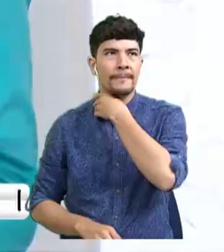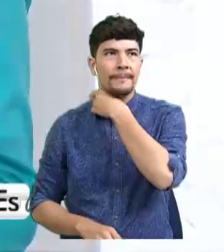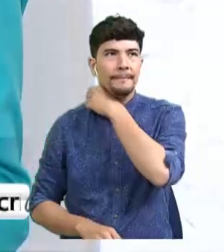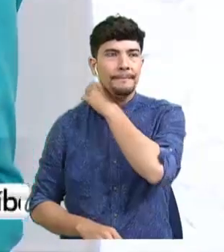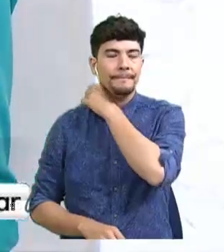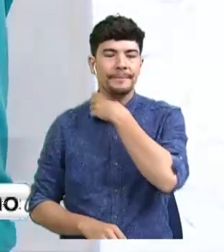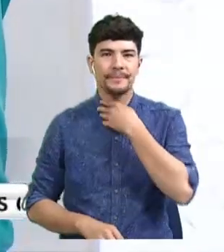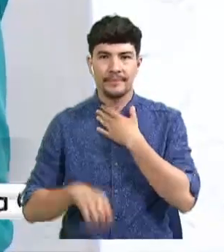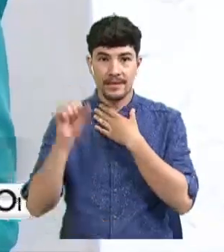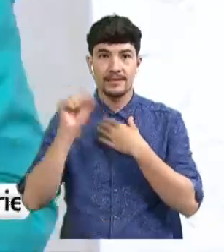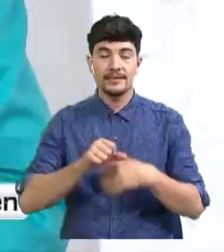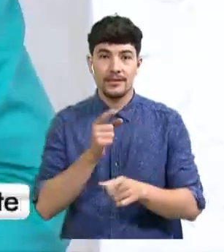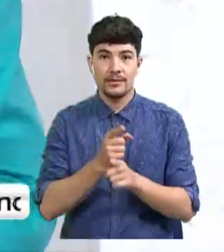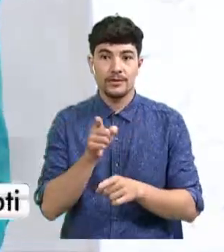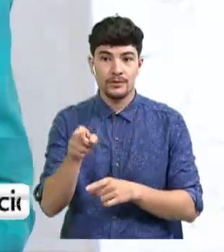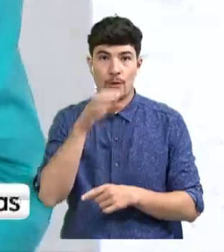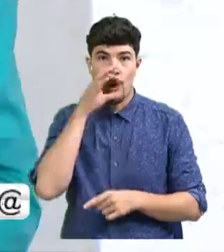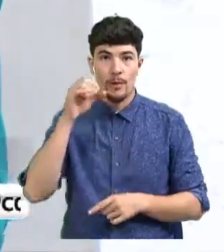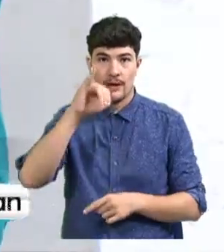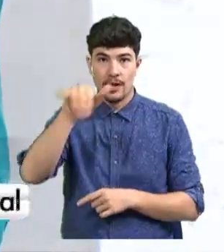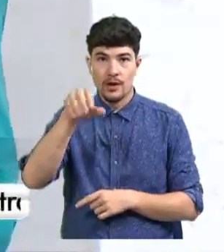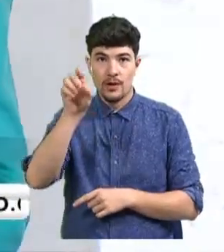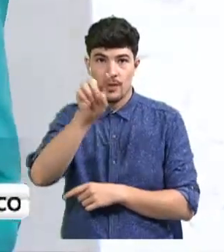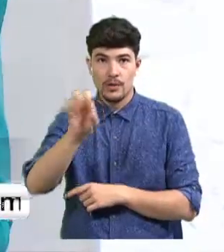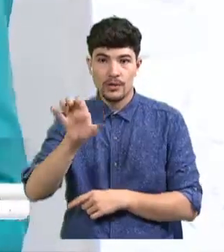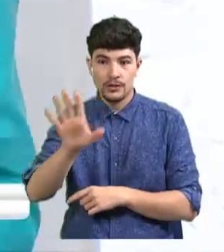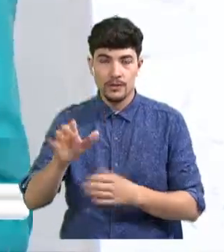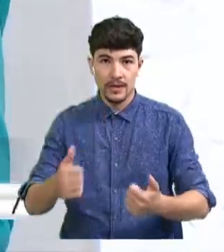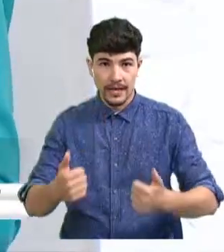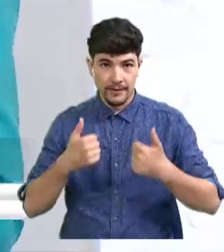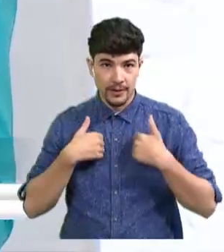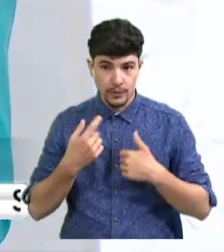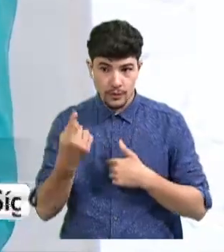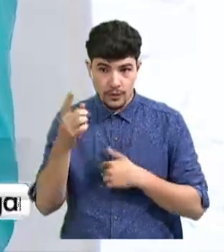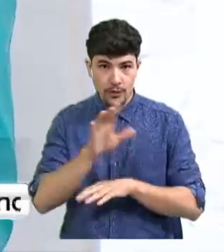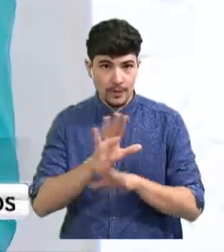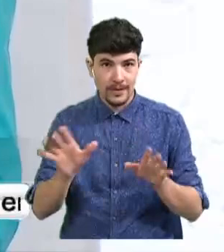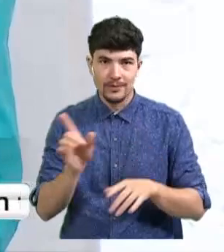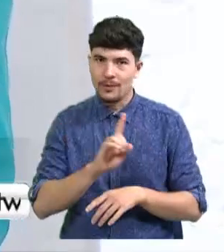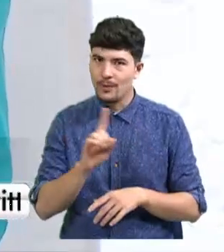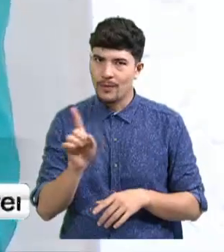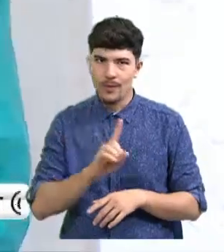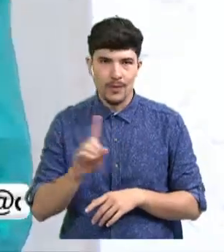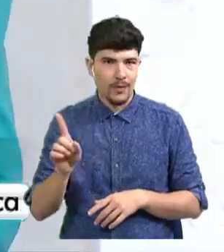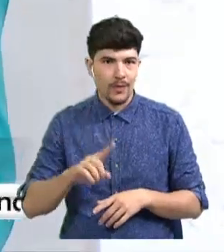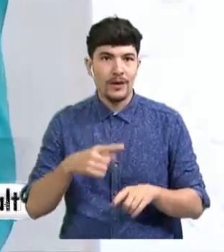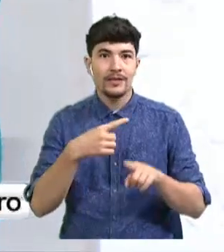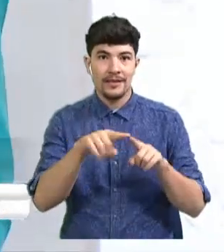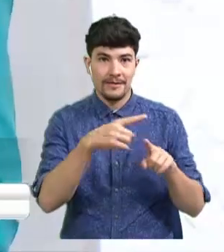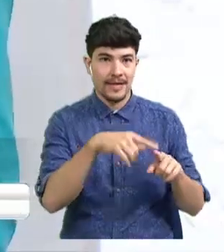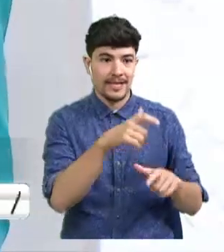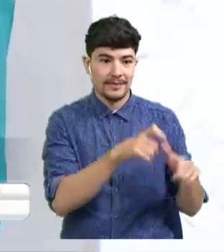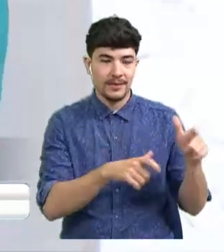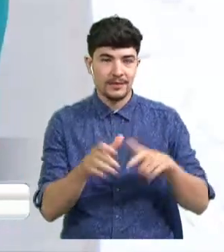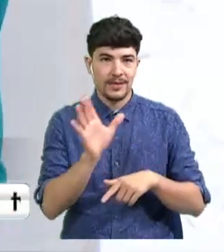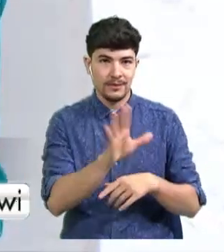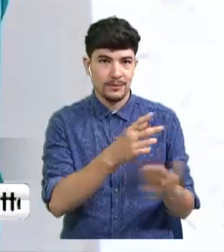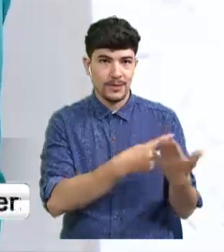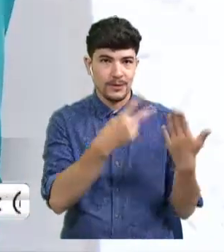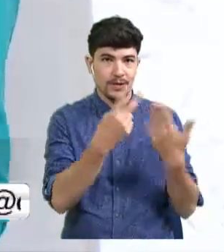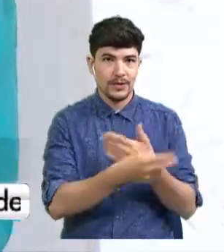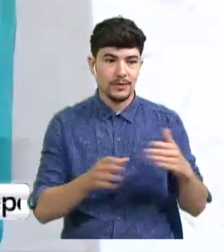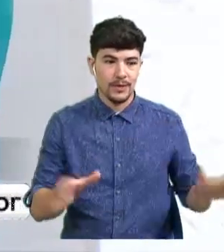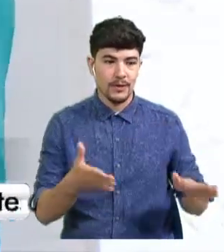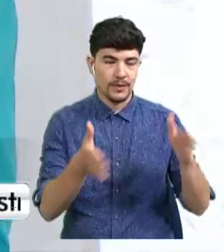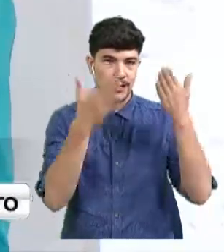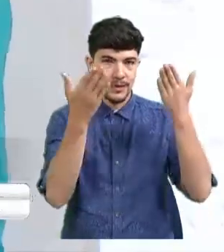Muy bien, pero no solamente don José Laureano Gómez fue beneficiado con esta entrega y ayudas a estos proyectos productivos. Muchas